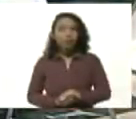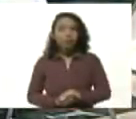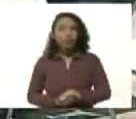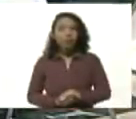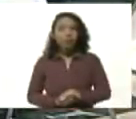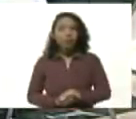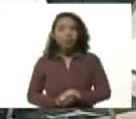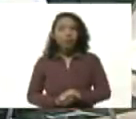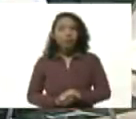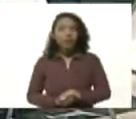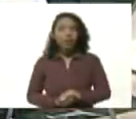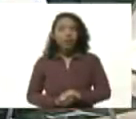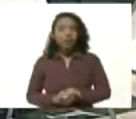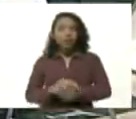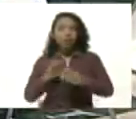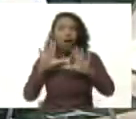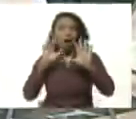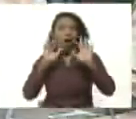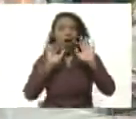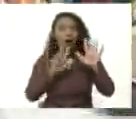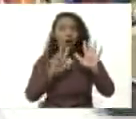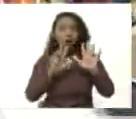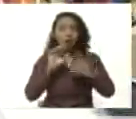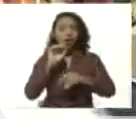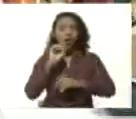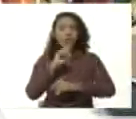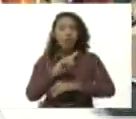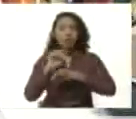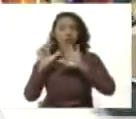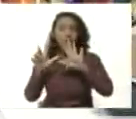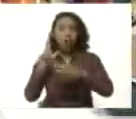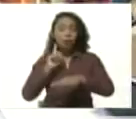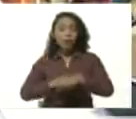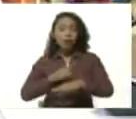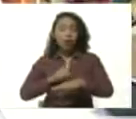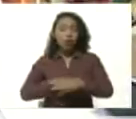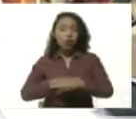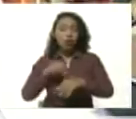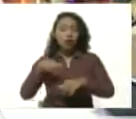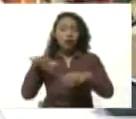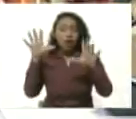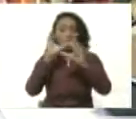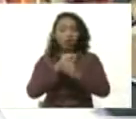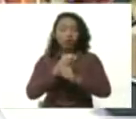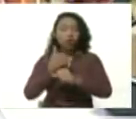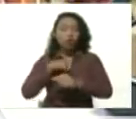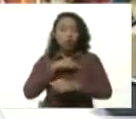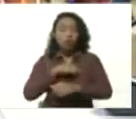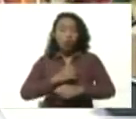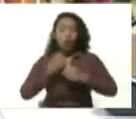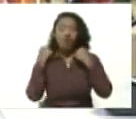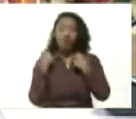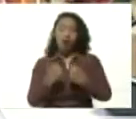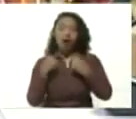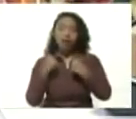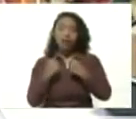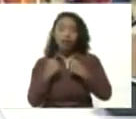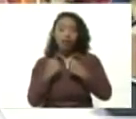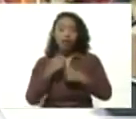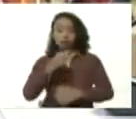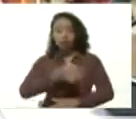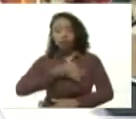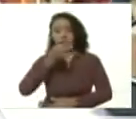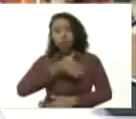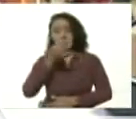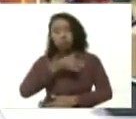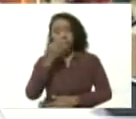Son las 8 y 18 minutos de esta noche. Le hemos dado durísimo desde la tarde.